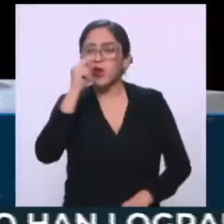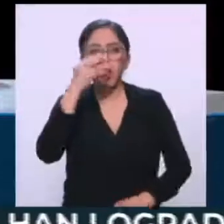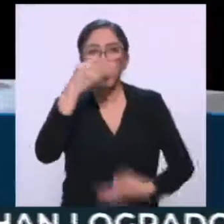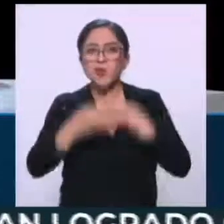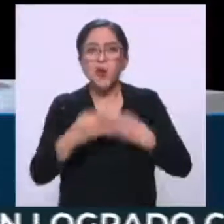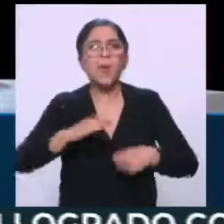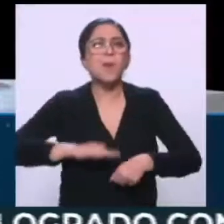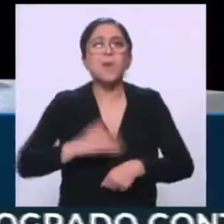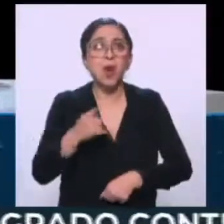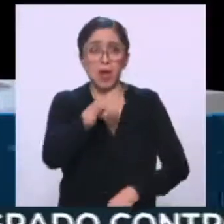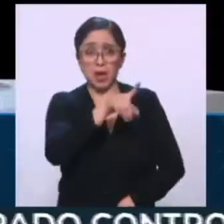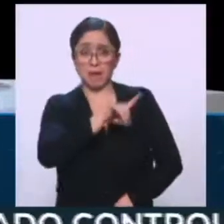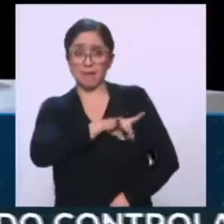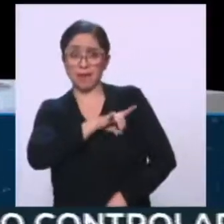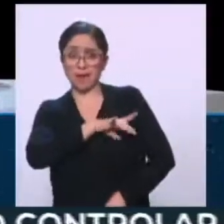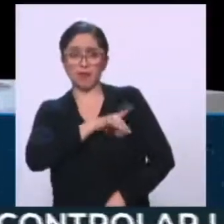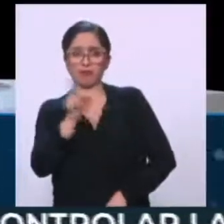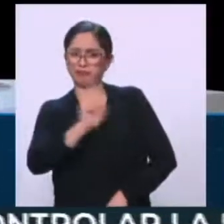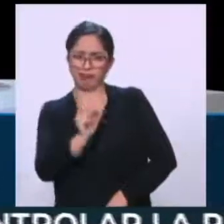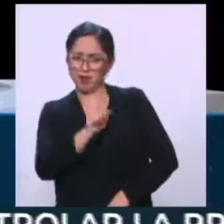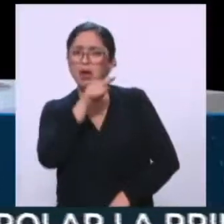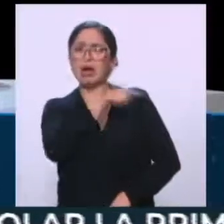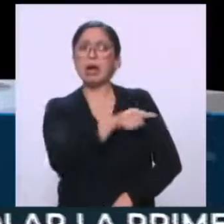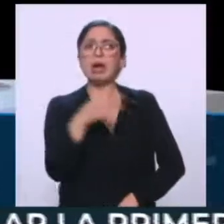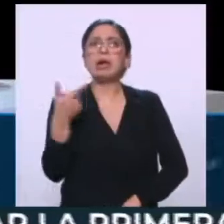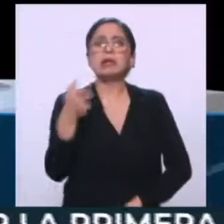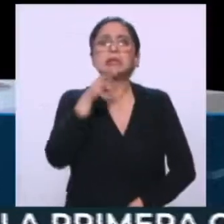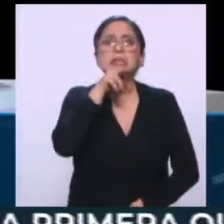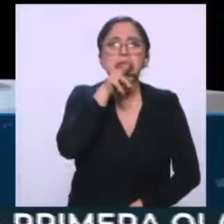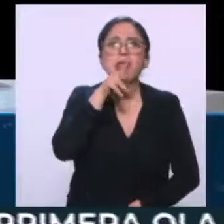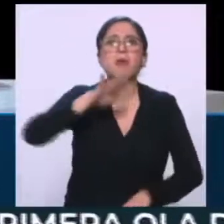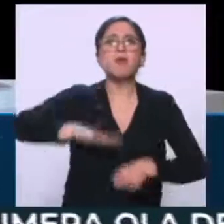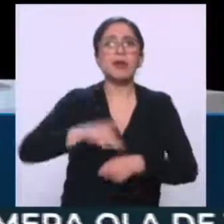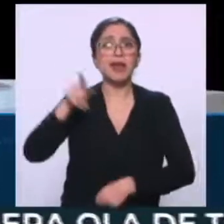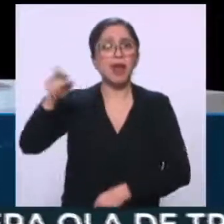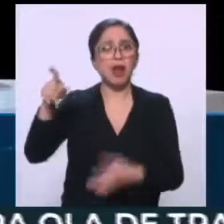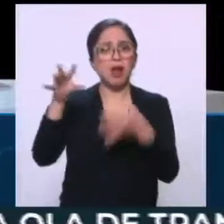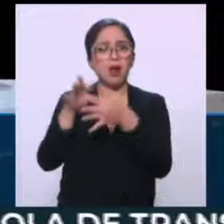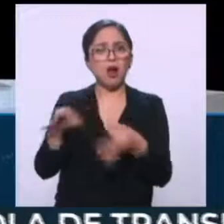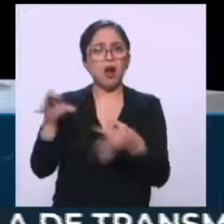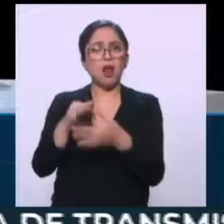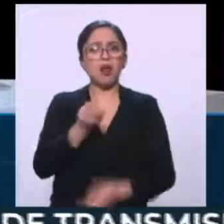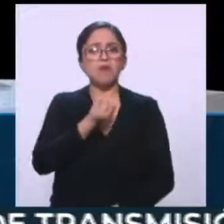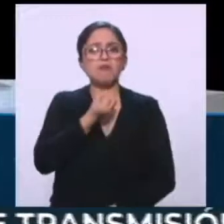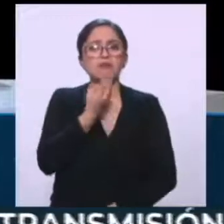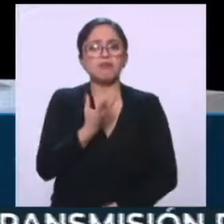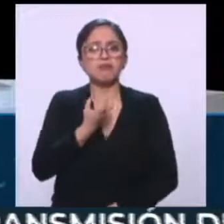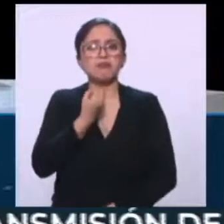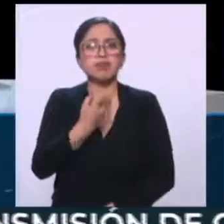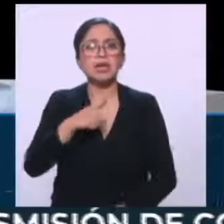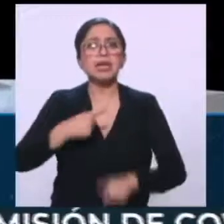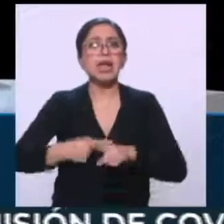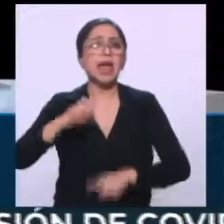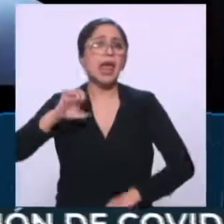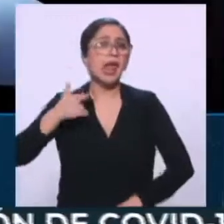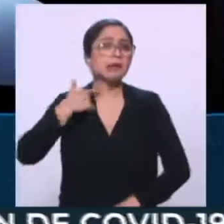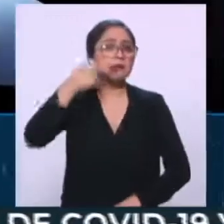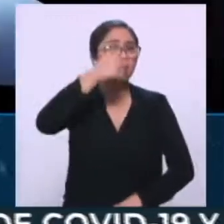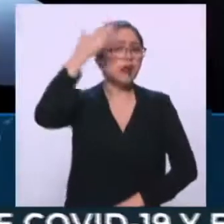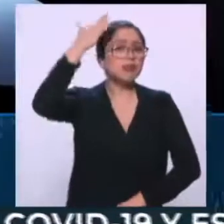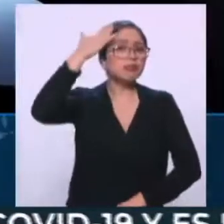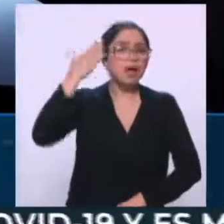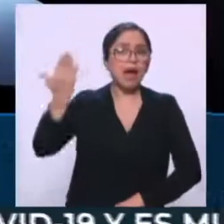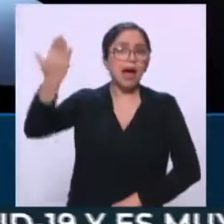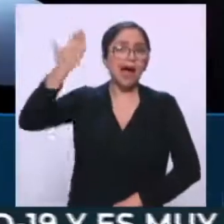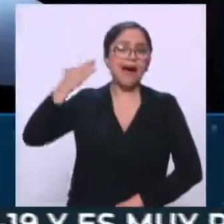mucho y puede dar nombres de altos funcionarios, exfuncionarios de los gobiernos anteriores, y, ojo, muy importante, podría dar